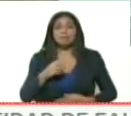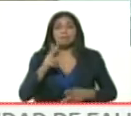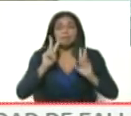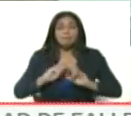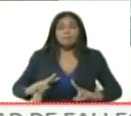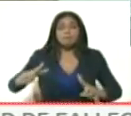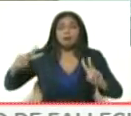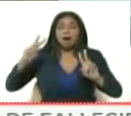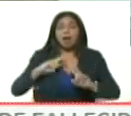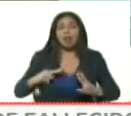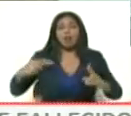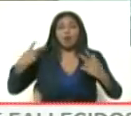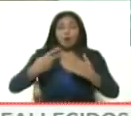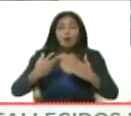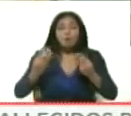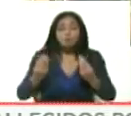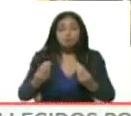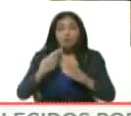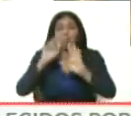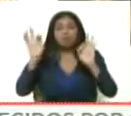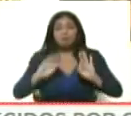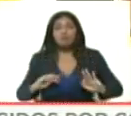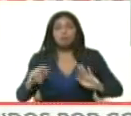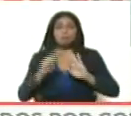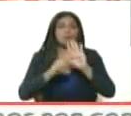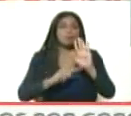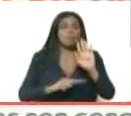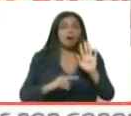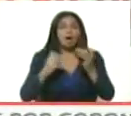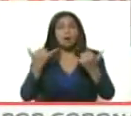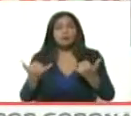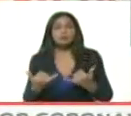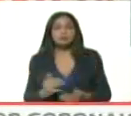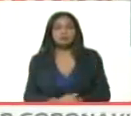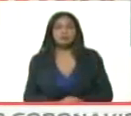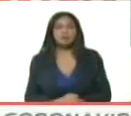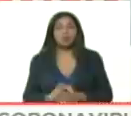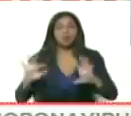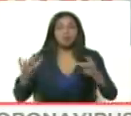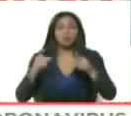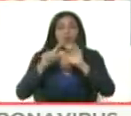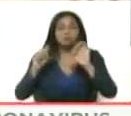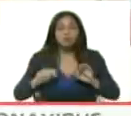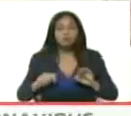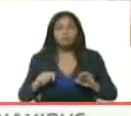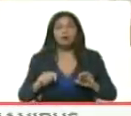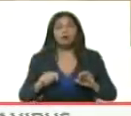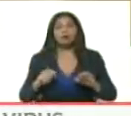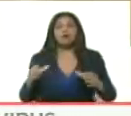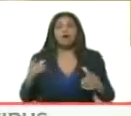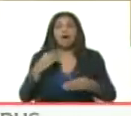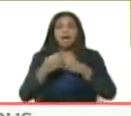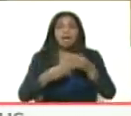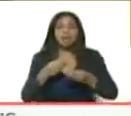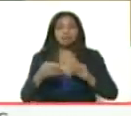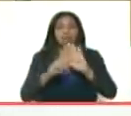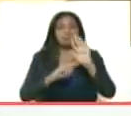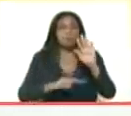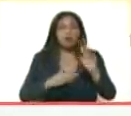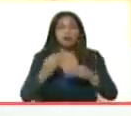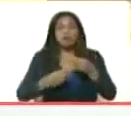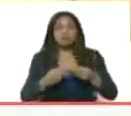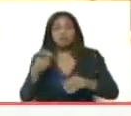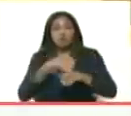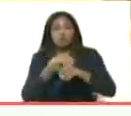altamente las medidas a tiempo fructíferas que ha tomado el gobierno de Nicolás